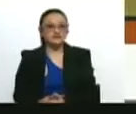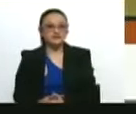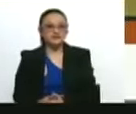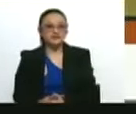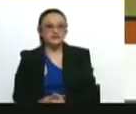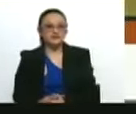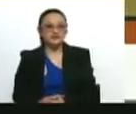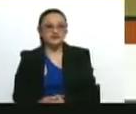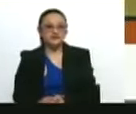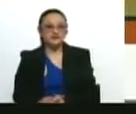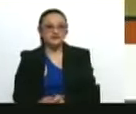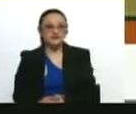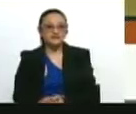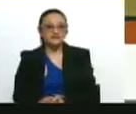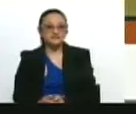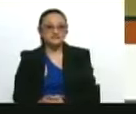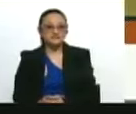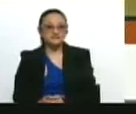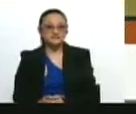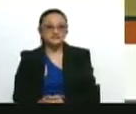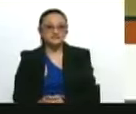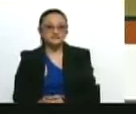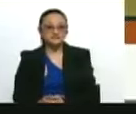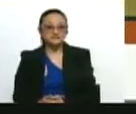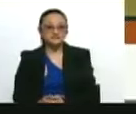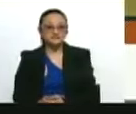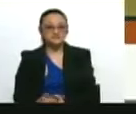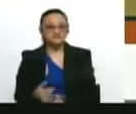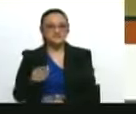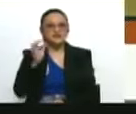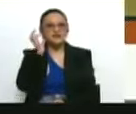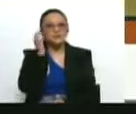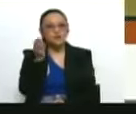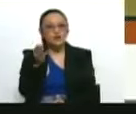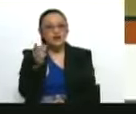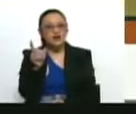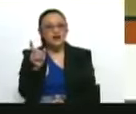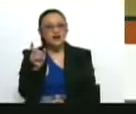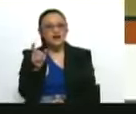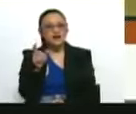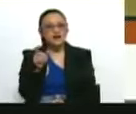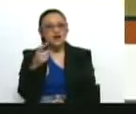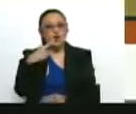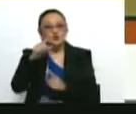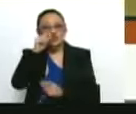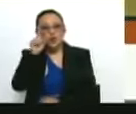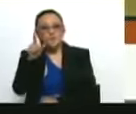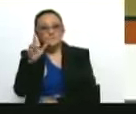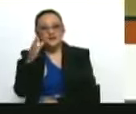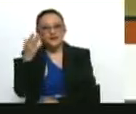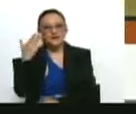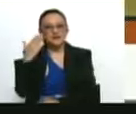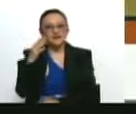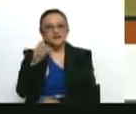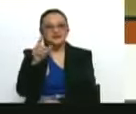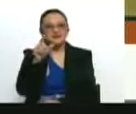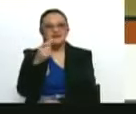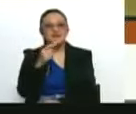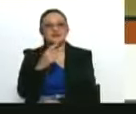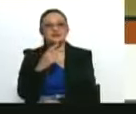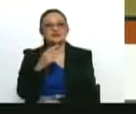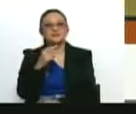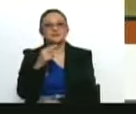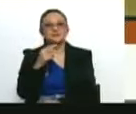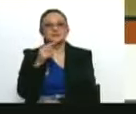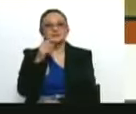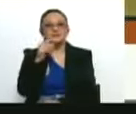Se quedó en Guanarito, vino para acá. Ah, no, la Sayona no, en Guanarito está el Silbón. La Sayona sana es en Barina, ¿no?